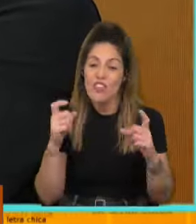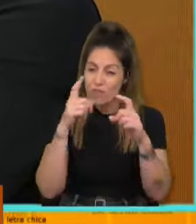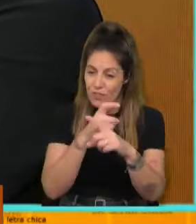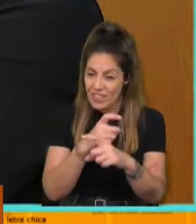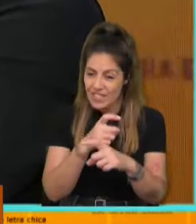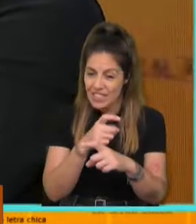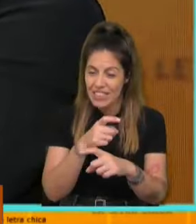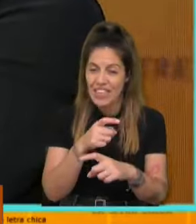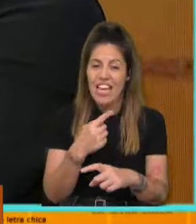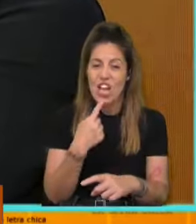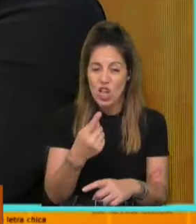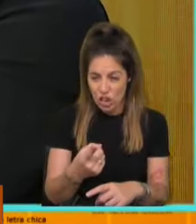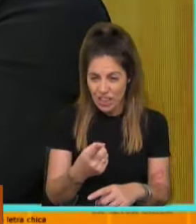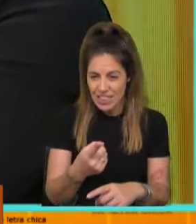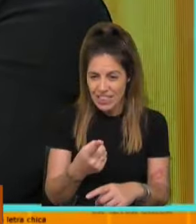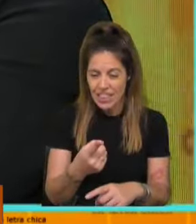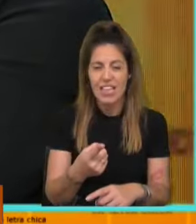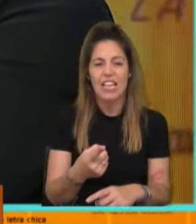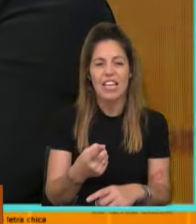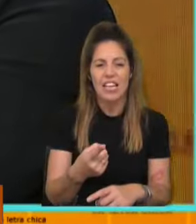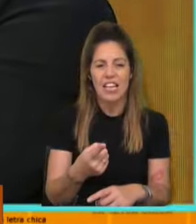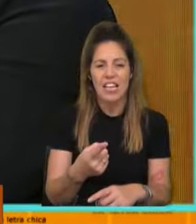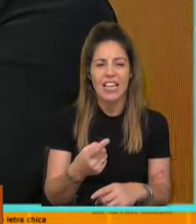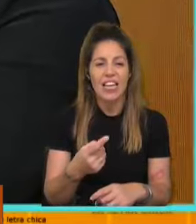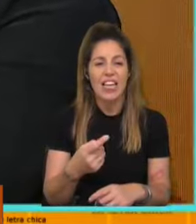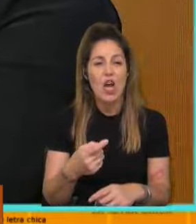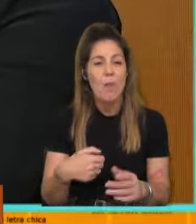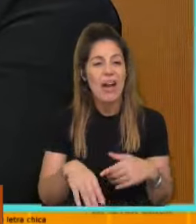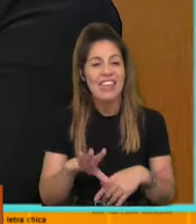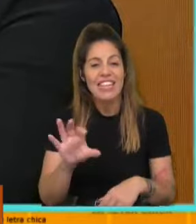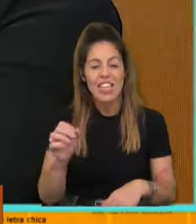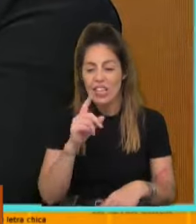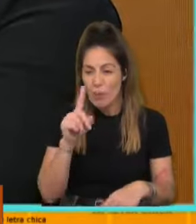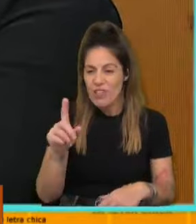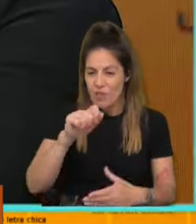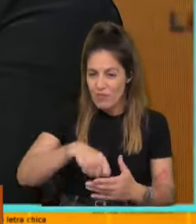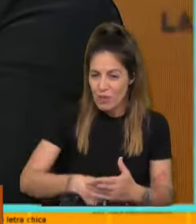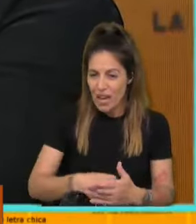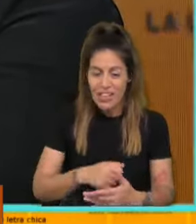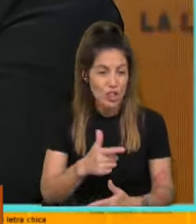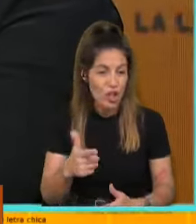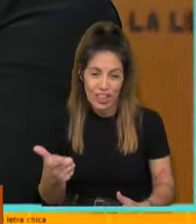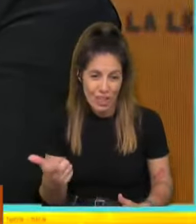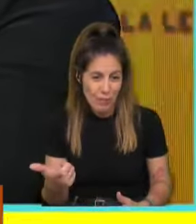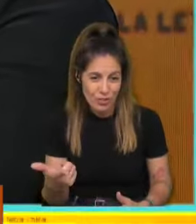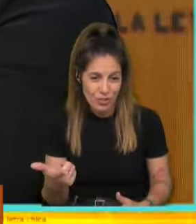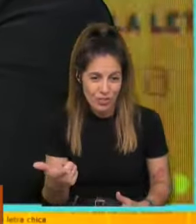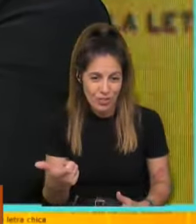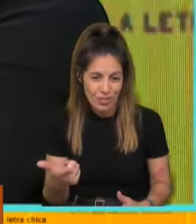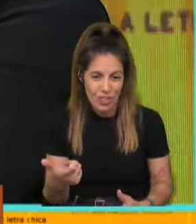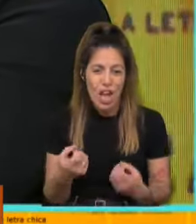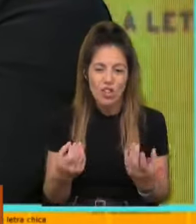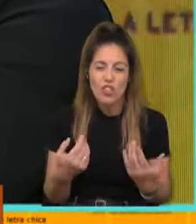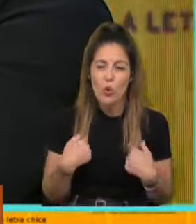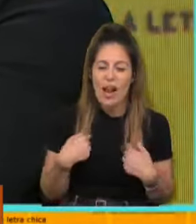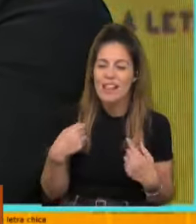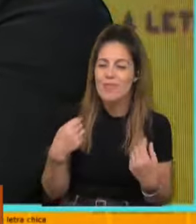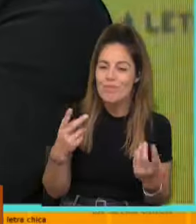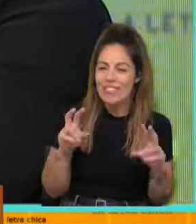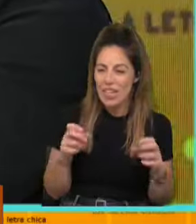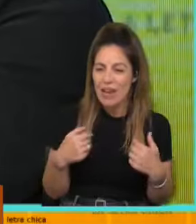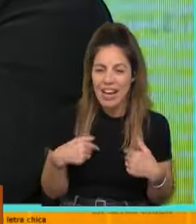Marcelo dice en el tape que arrancamos que íbamos a tener más de 500,000 firmas y no las estamos teniendo Entonces cuál es mi punto aquí